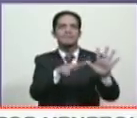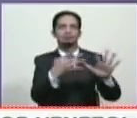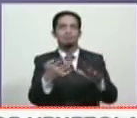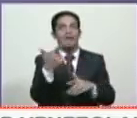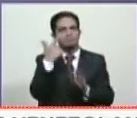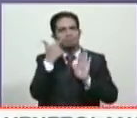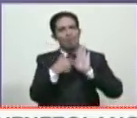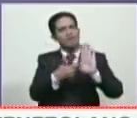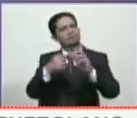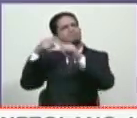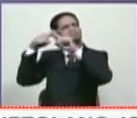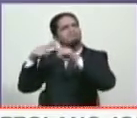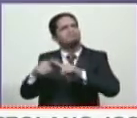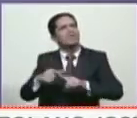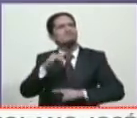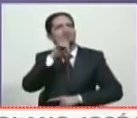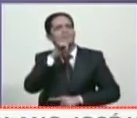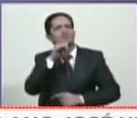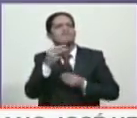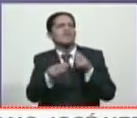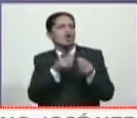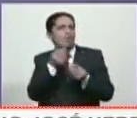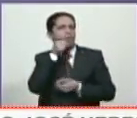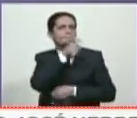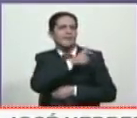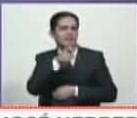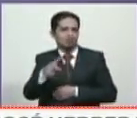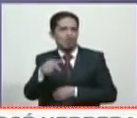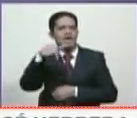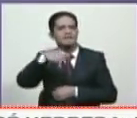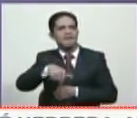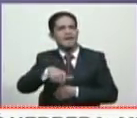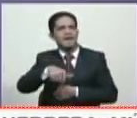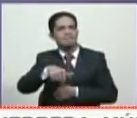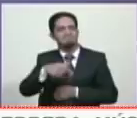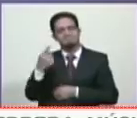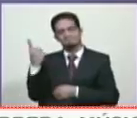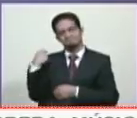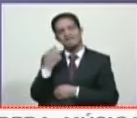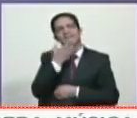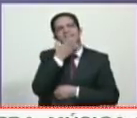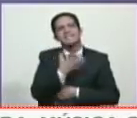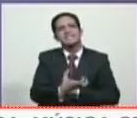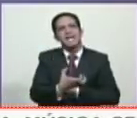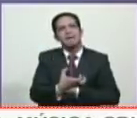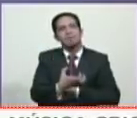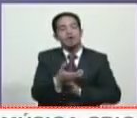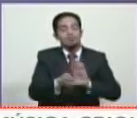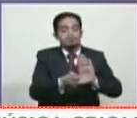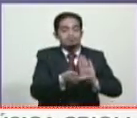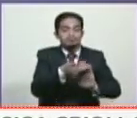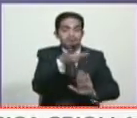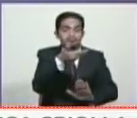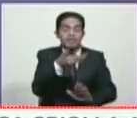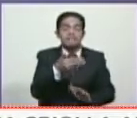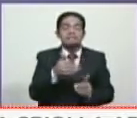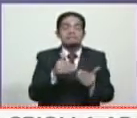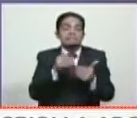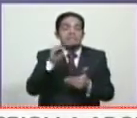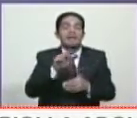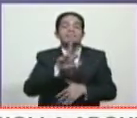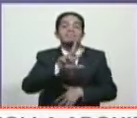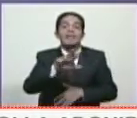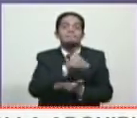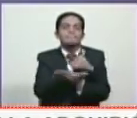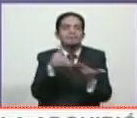balance en lo que ha sido la movilización de personas durante este mes de diciembre, que supera la cifra de más de 3 millones de personas y